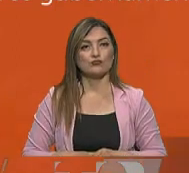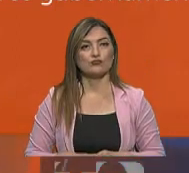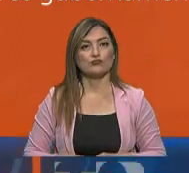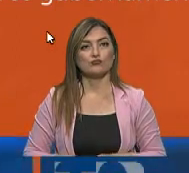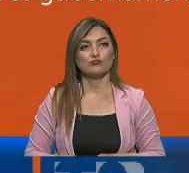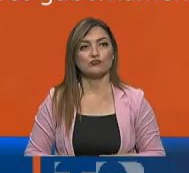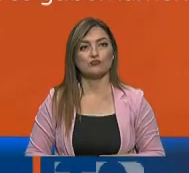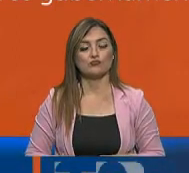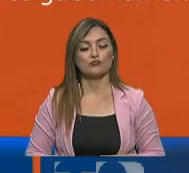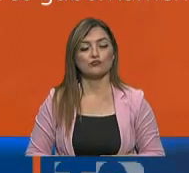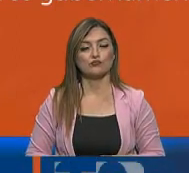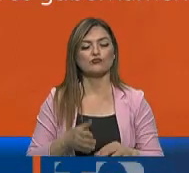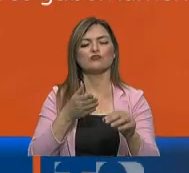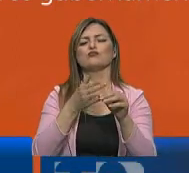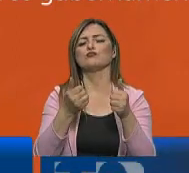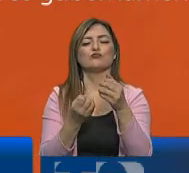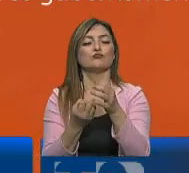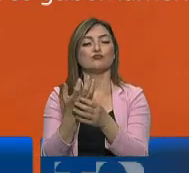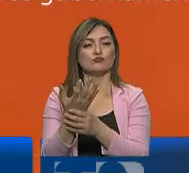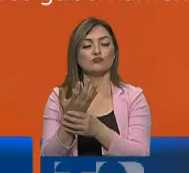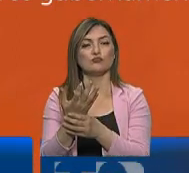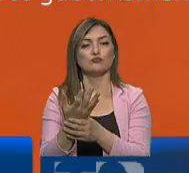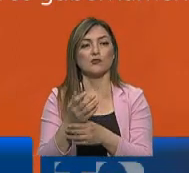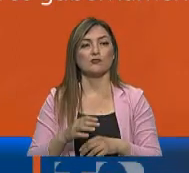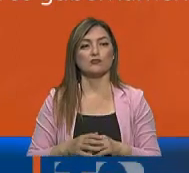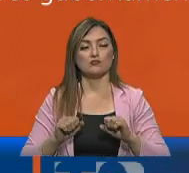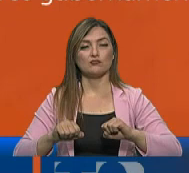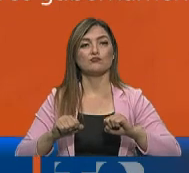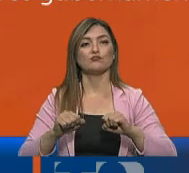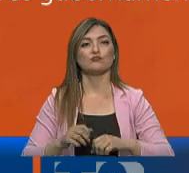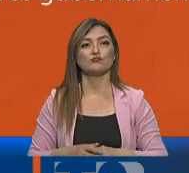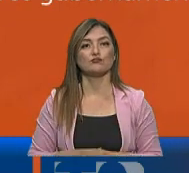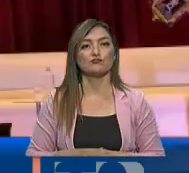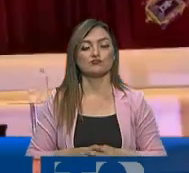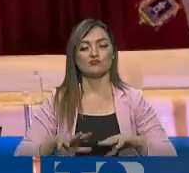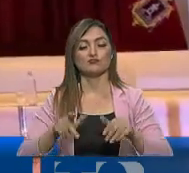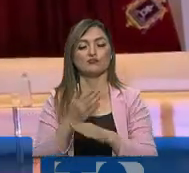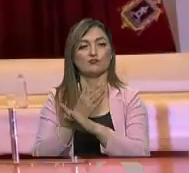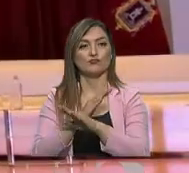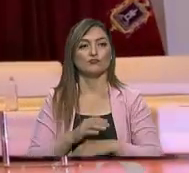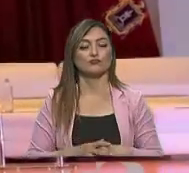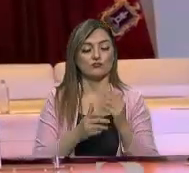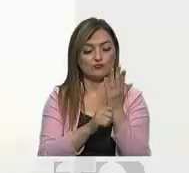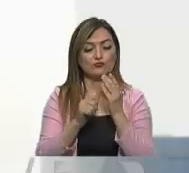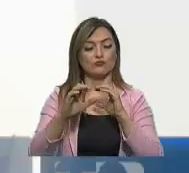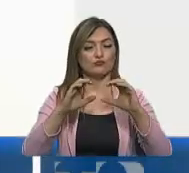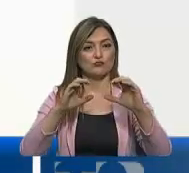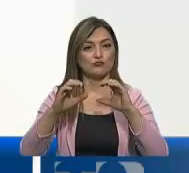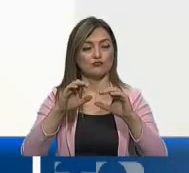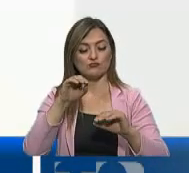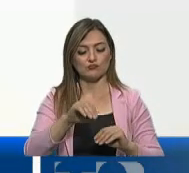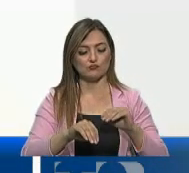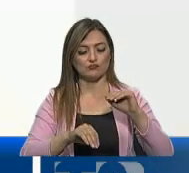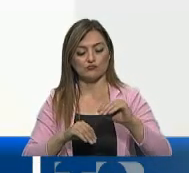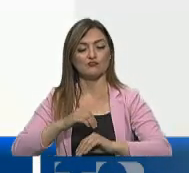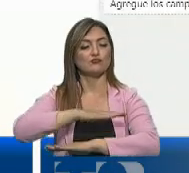sincero tenemos como objetivo crear condiciones habilitantes para prevenir la corrupción el ministerio de telecomunicaciones elaboró esta